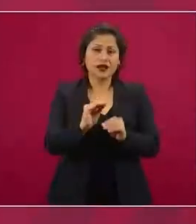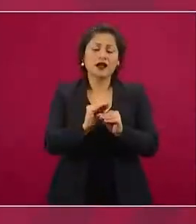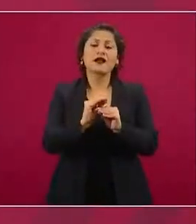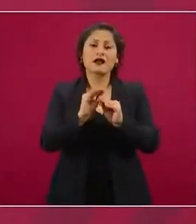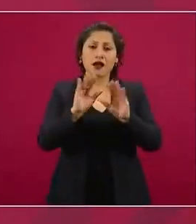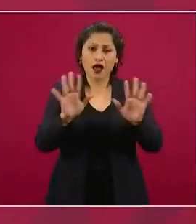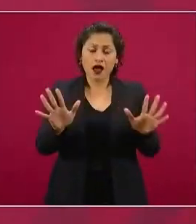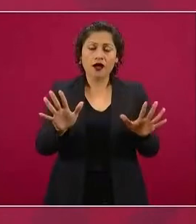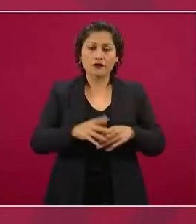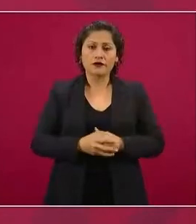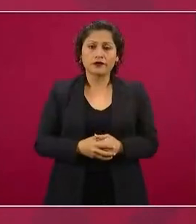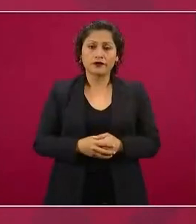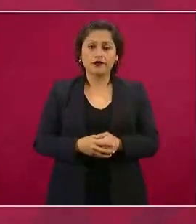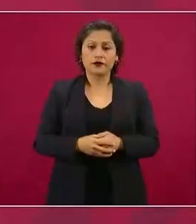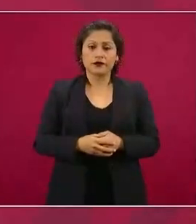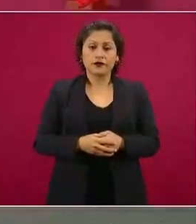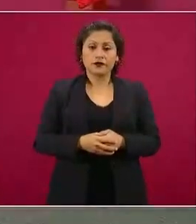desajustes